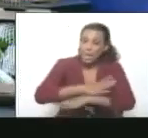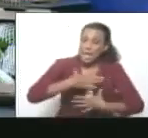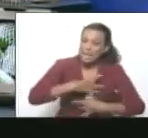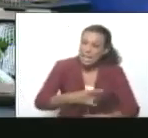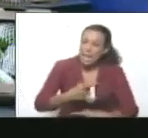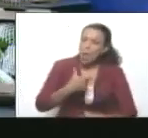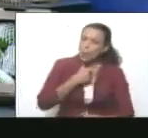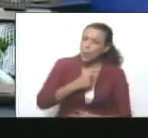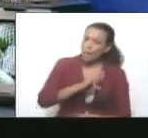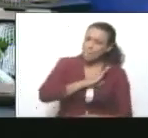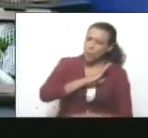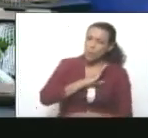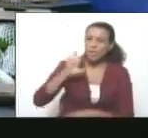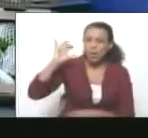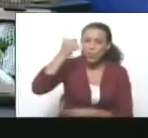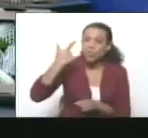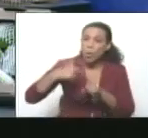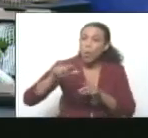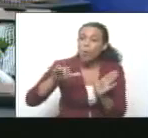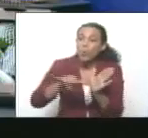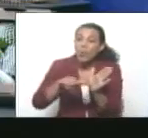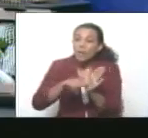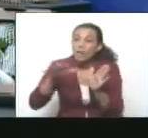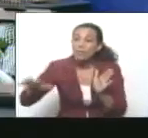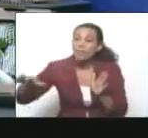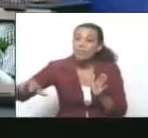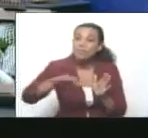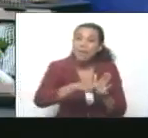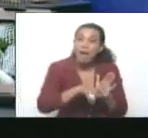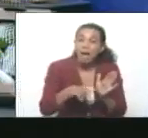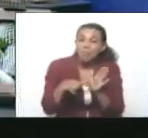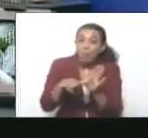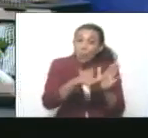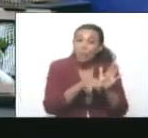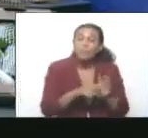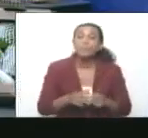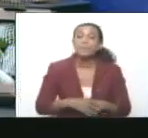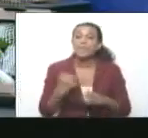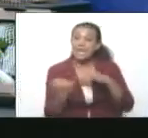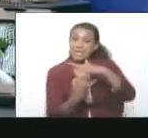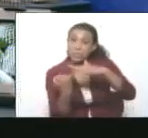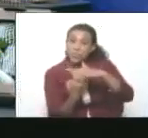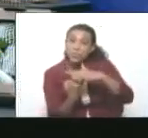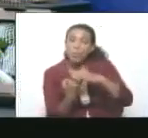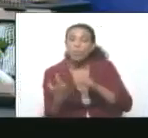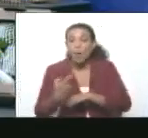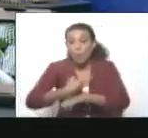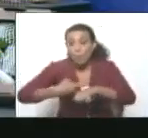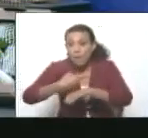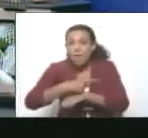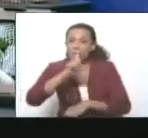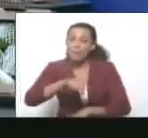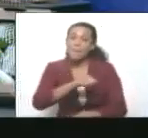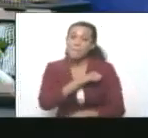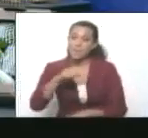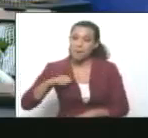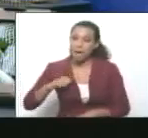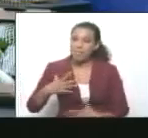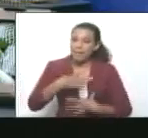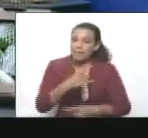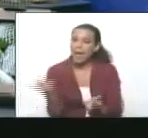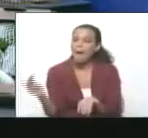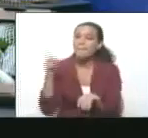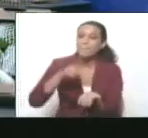turismo, no solamente del estado de Yaracuy, sino también que tuvimos allí representaciones de instituciones gubernamentales y privadas